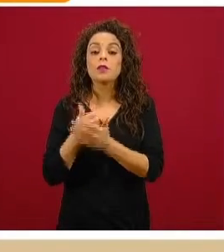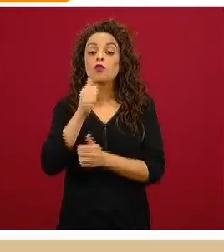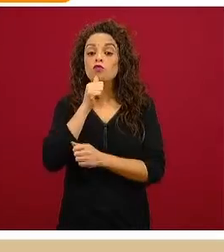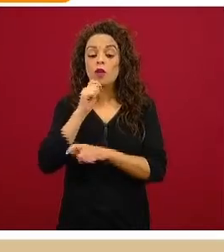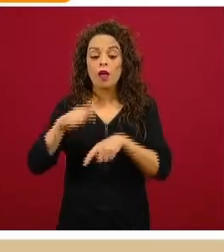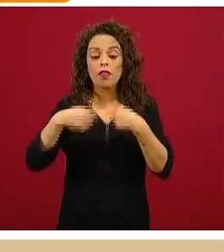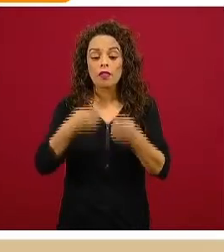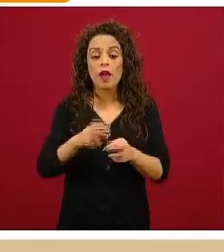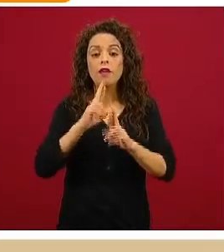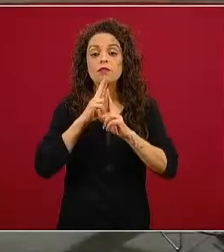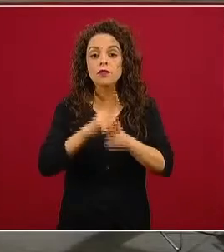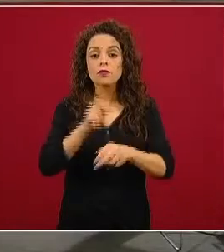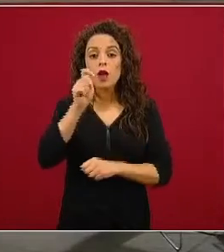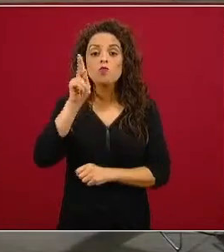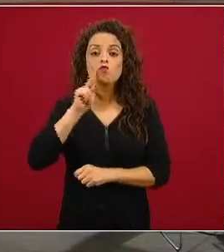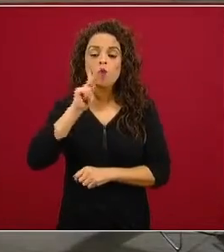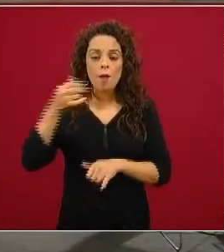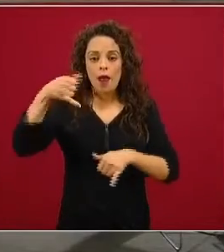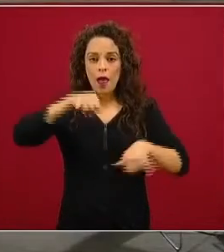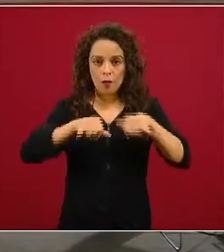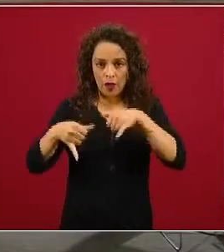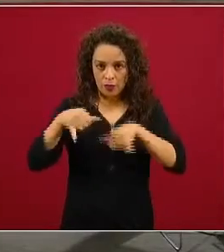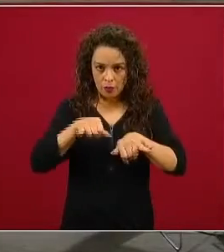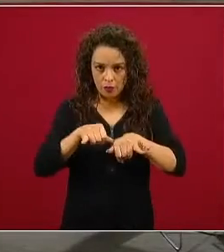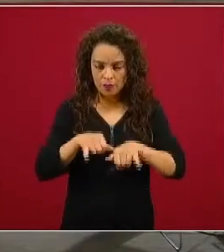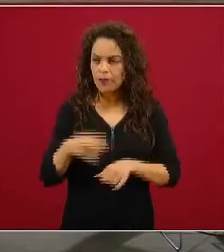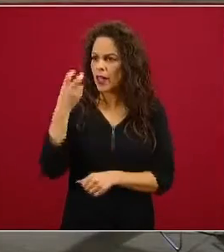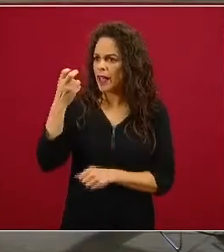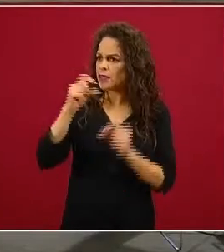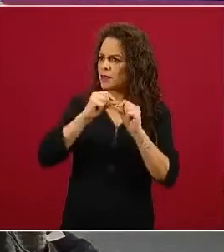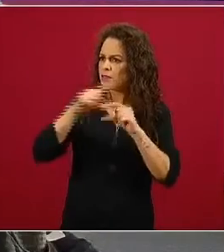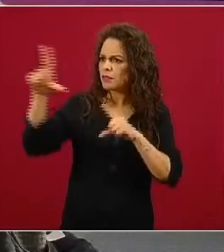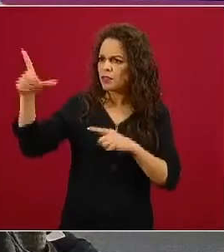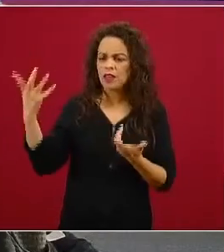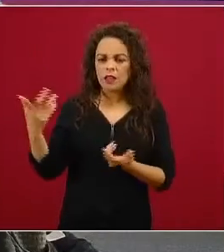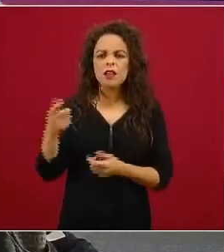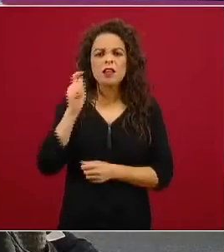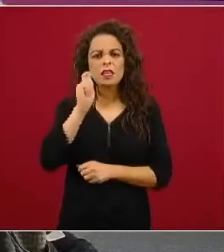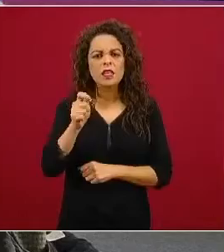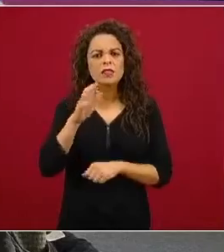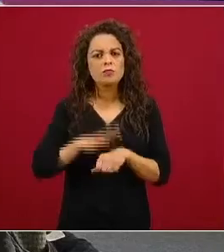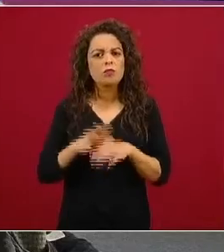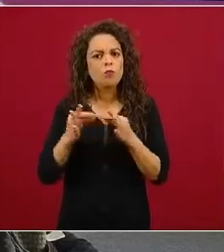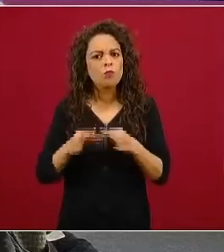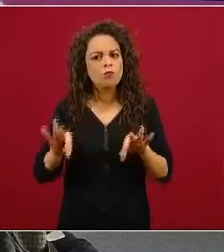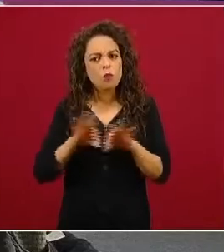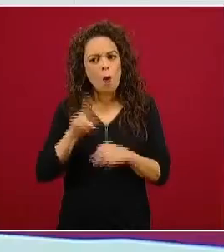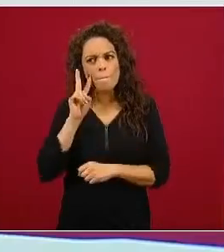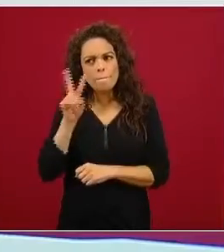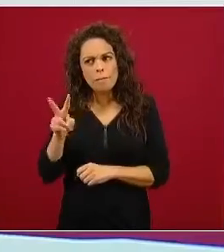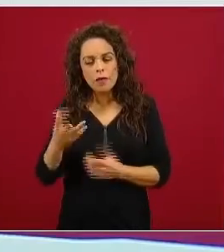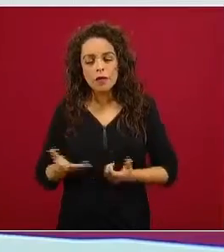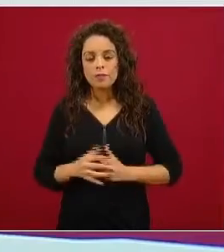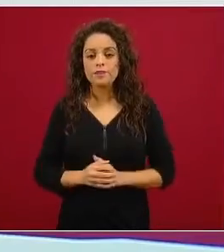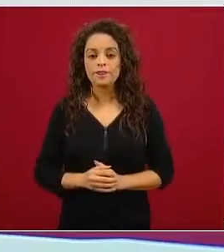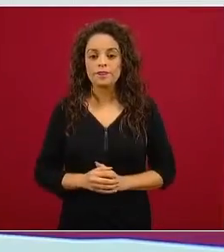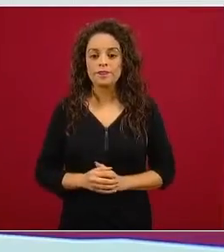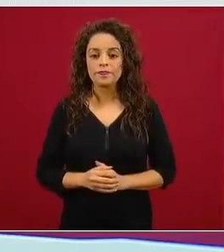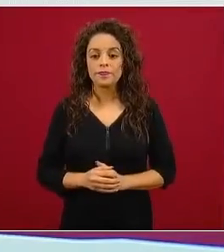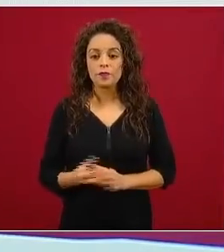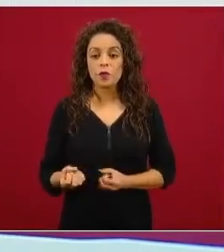encontró que no tenían el virus SARS-CoV-2 causante de COVID. Y esta zona intermedia, que va variando de semana a semana,